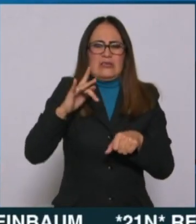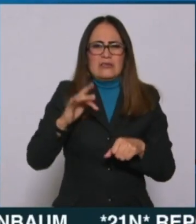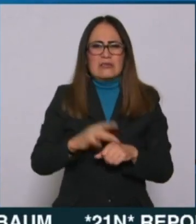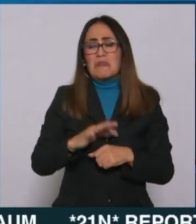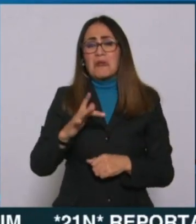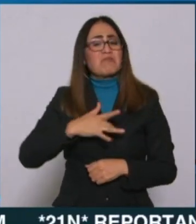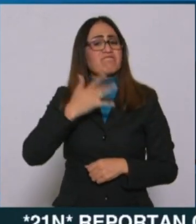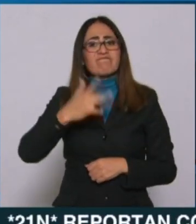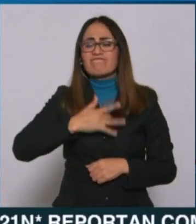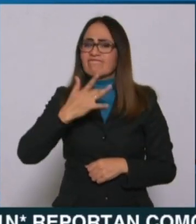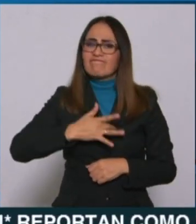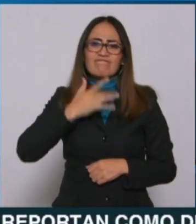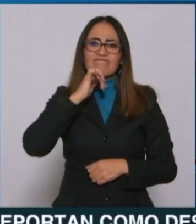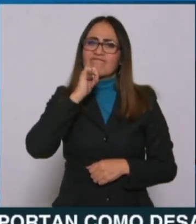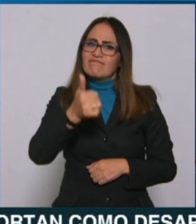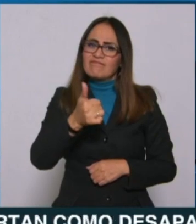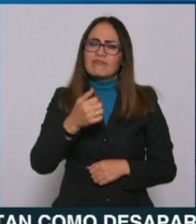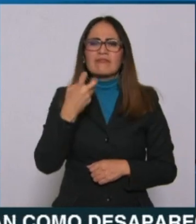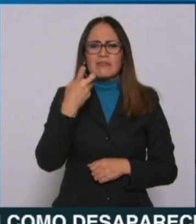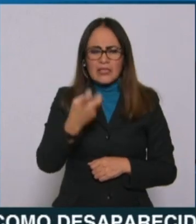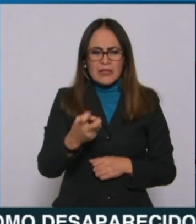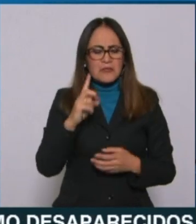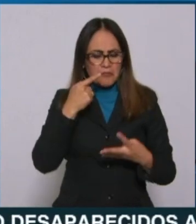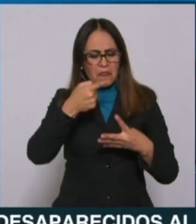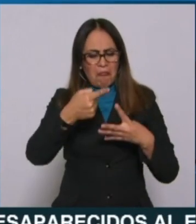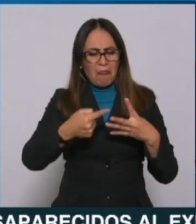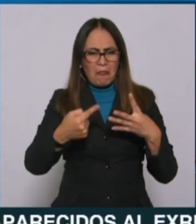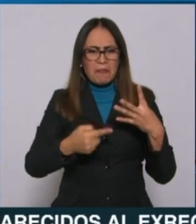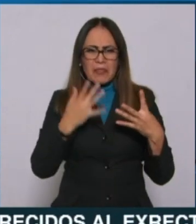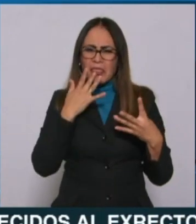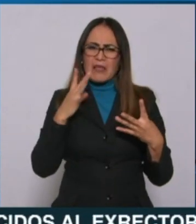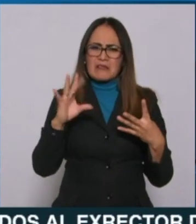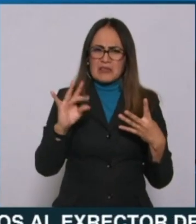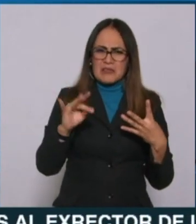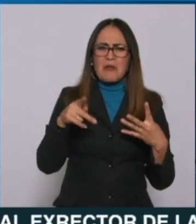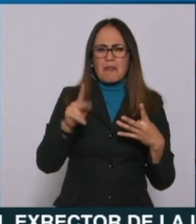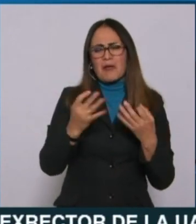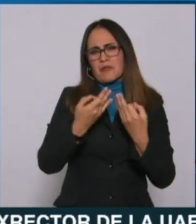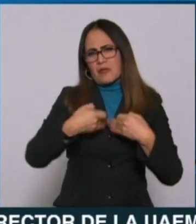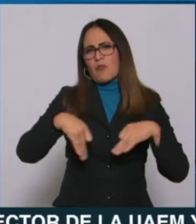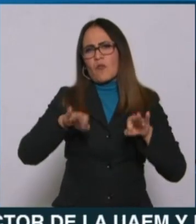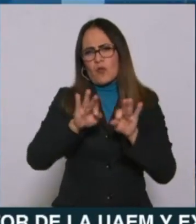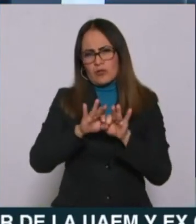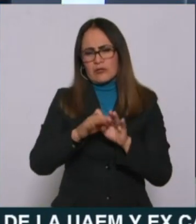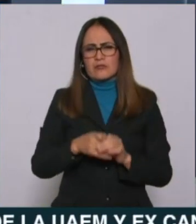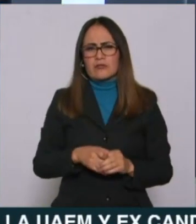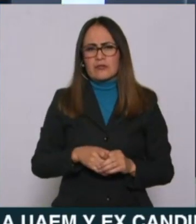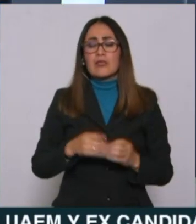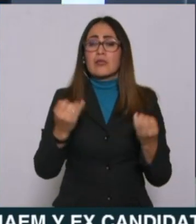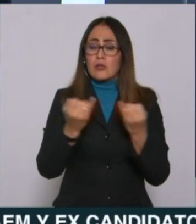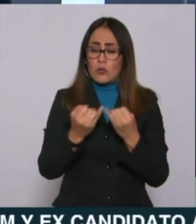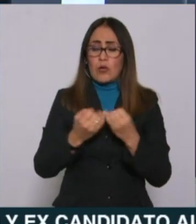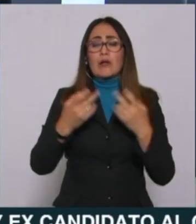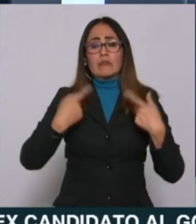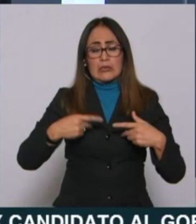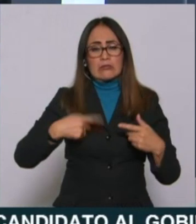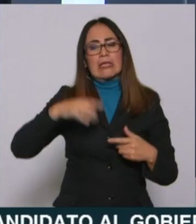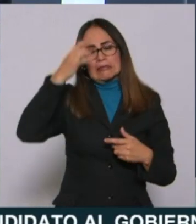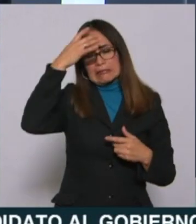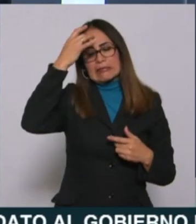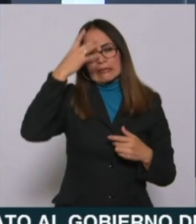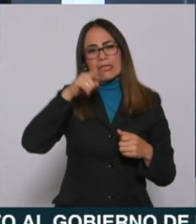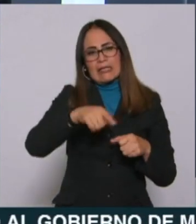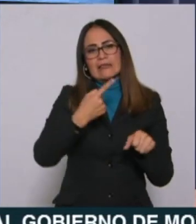se siente. Entonces, pues esas son medidas muy simples, pero son muy importantes. Y para personas que ya saben que padecen